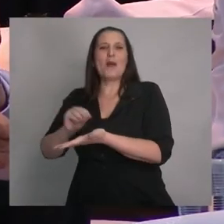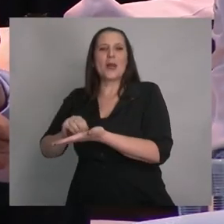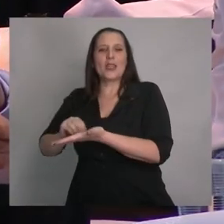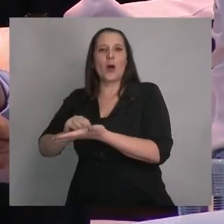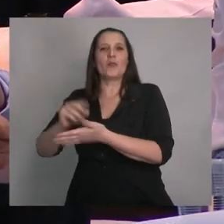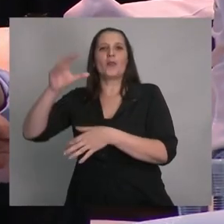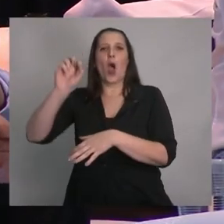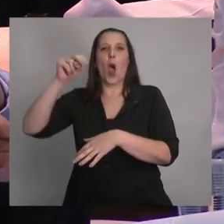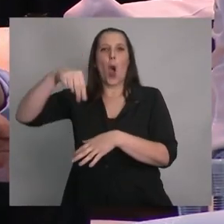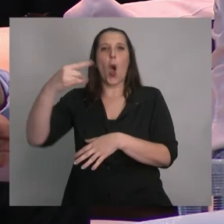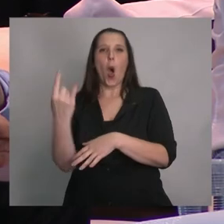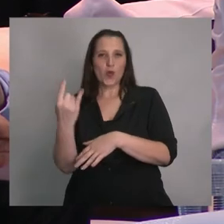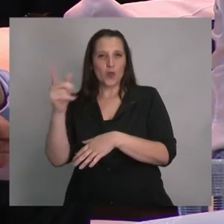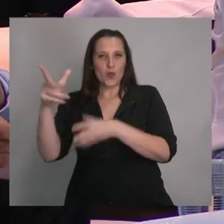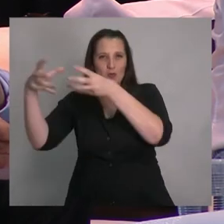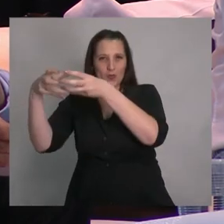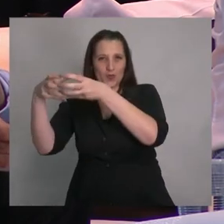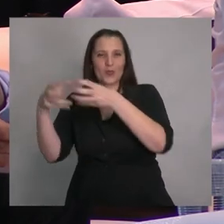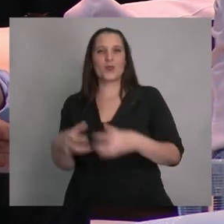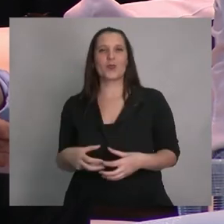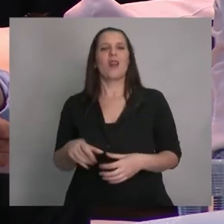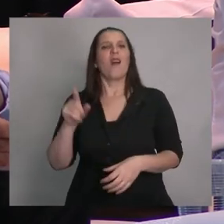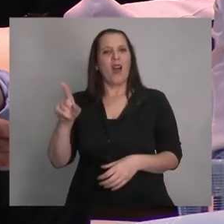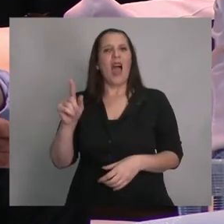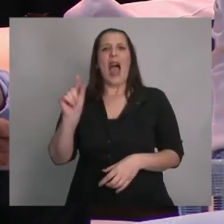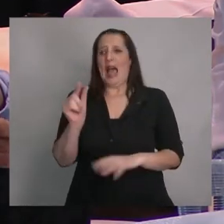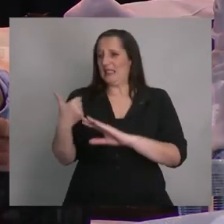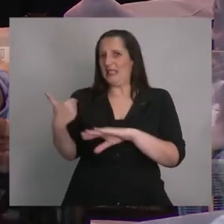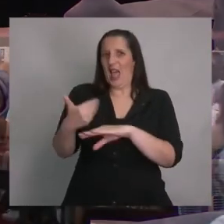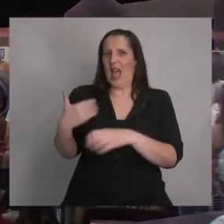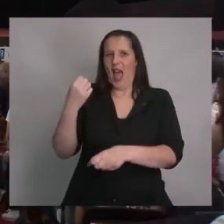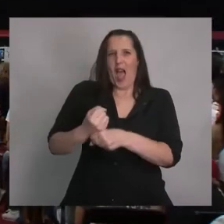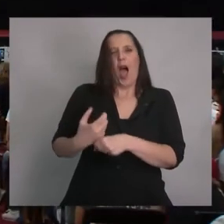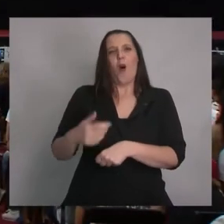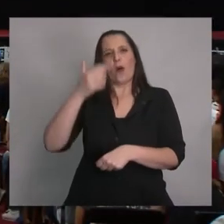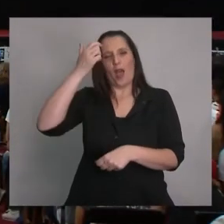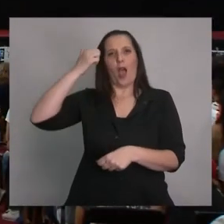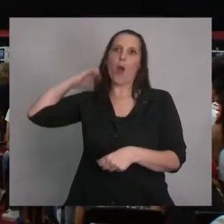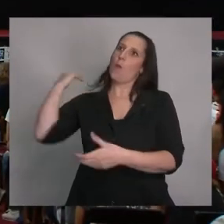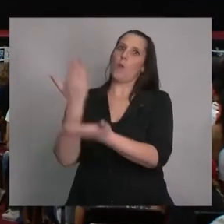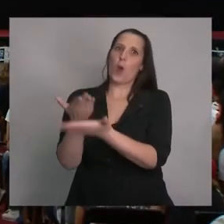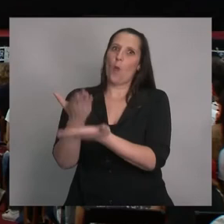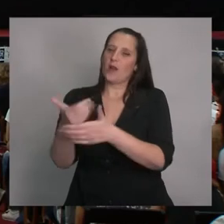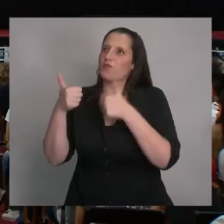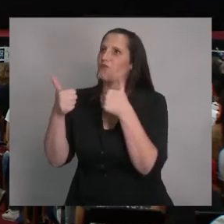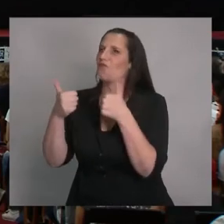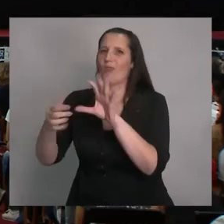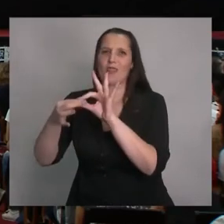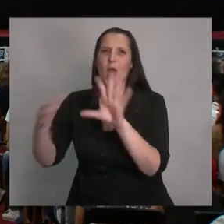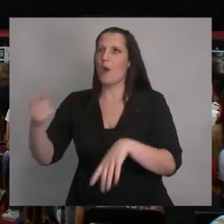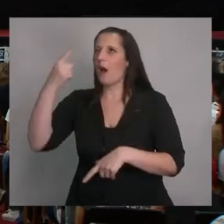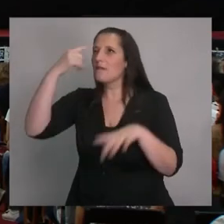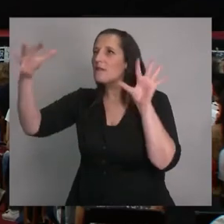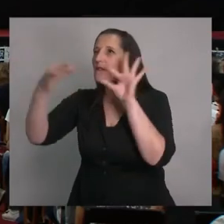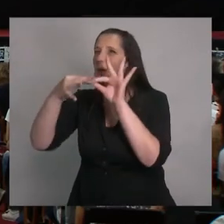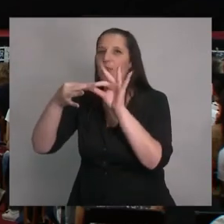y stiglitz que ha sido hasta ahora la propuesta más consistente y democrática favorable